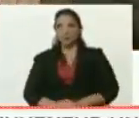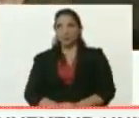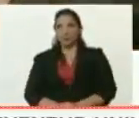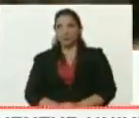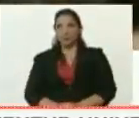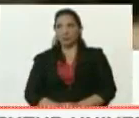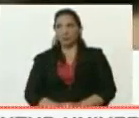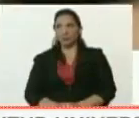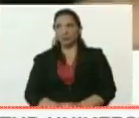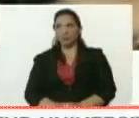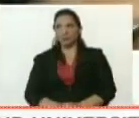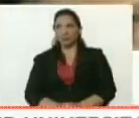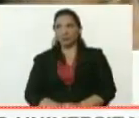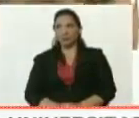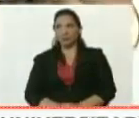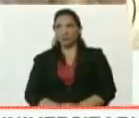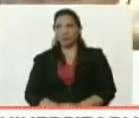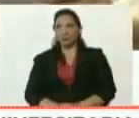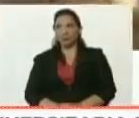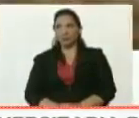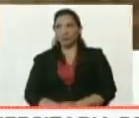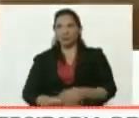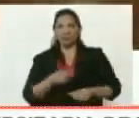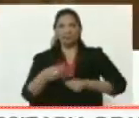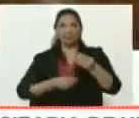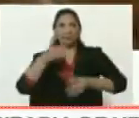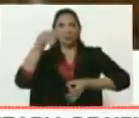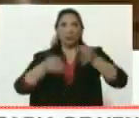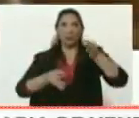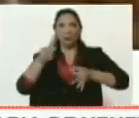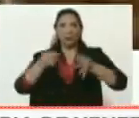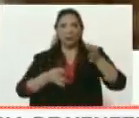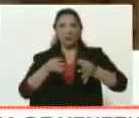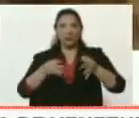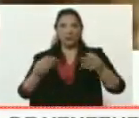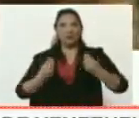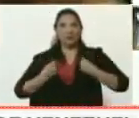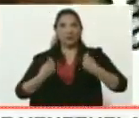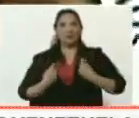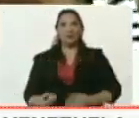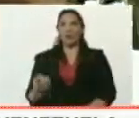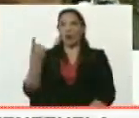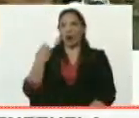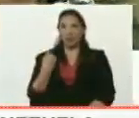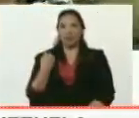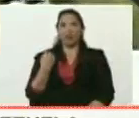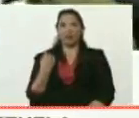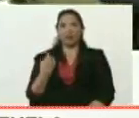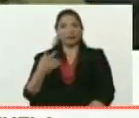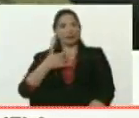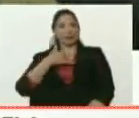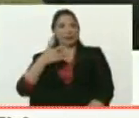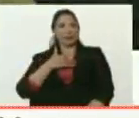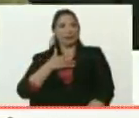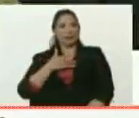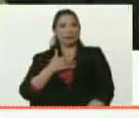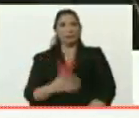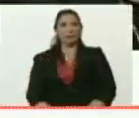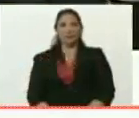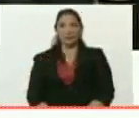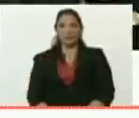Las imágenes no le hacen justicia a lo que vivimos ayer con ese sentimiento tan patriótico.